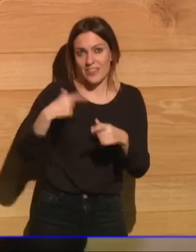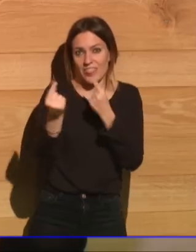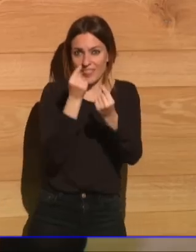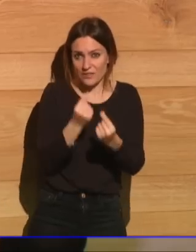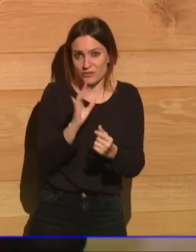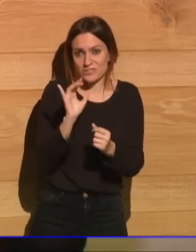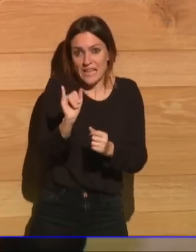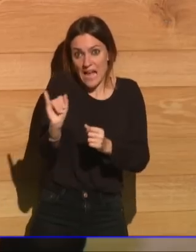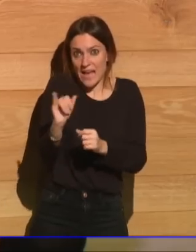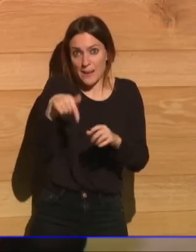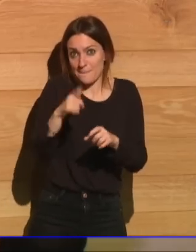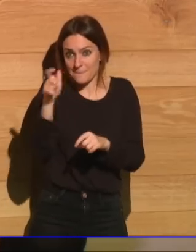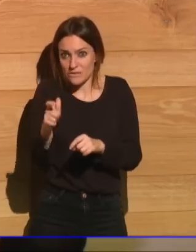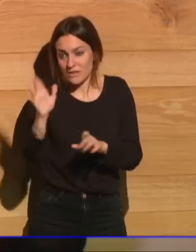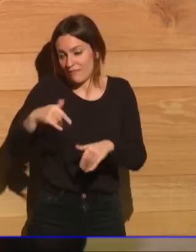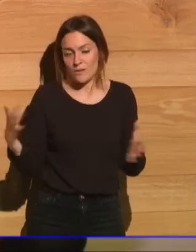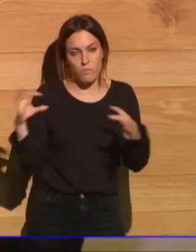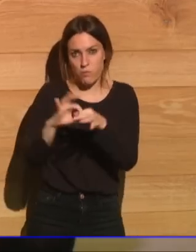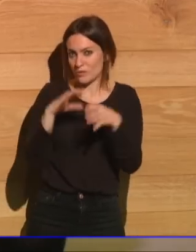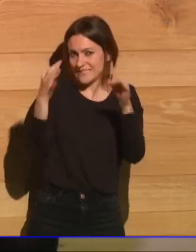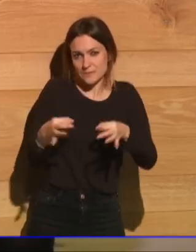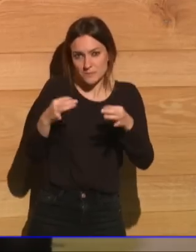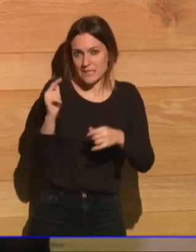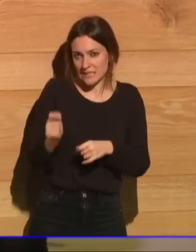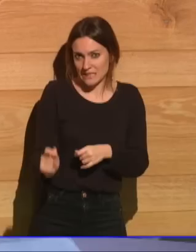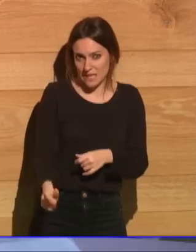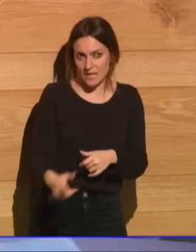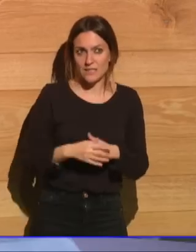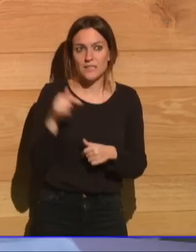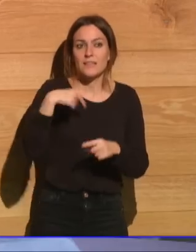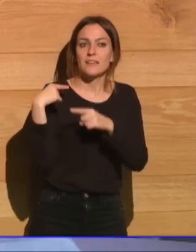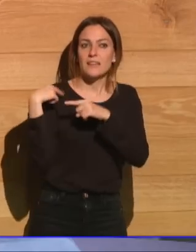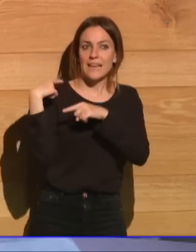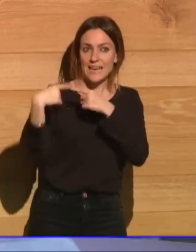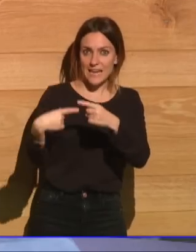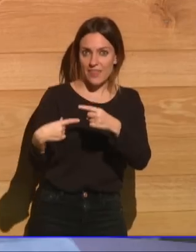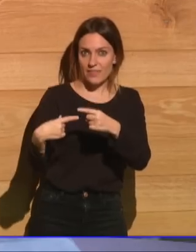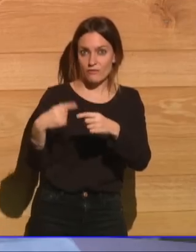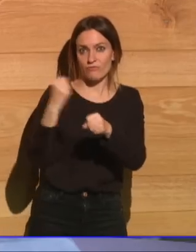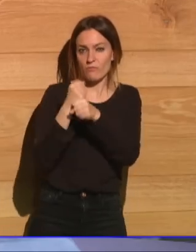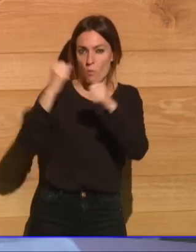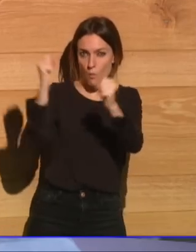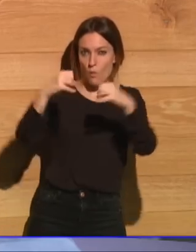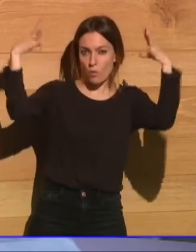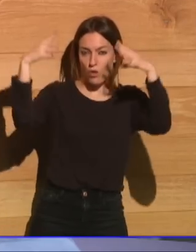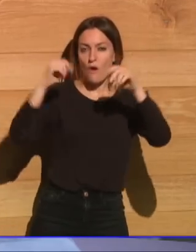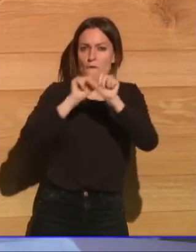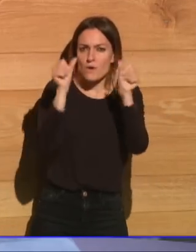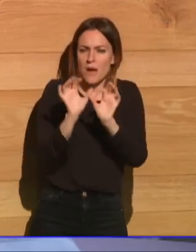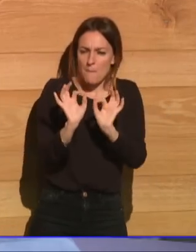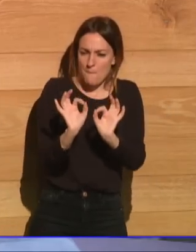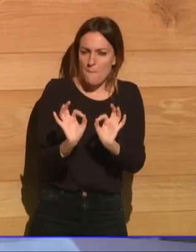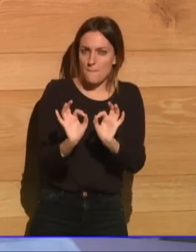que tienes y generar una sensación de relato. Pero en fin, y es verdad que es una generación que trabaja con la luz de una forma muy específica, pero